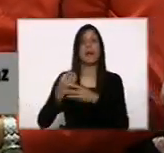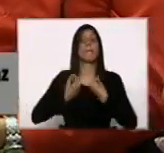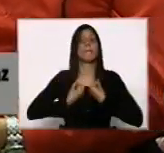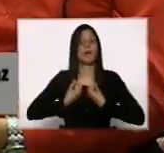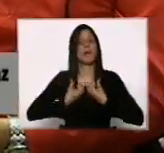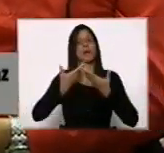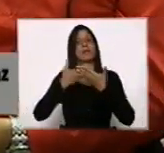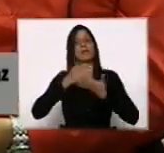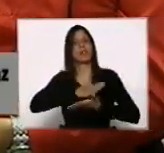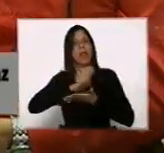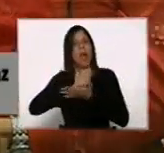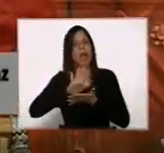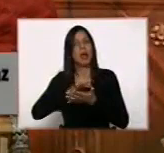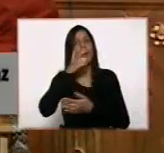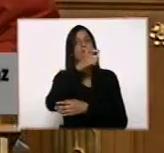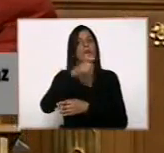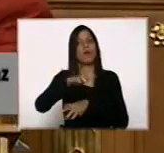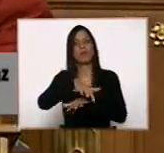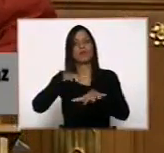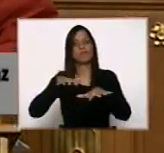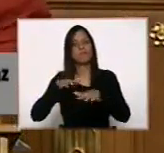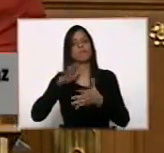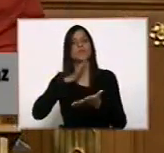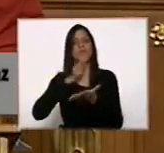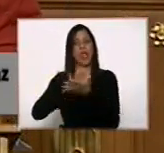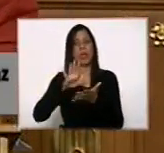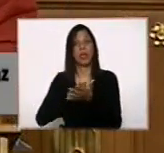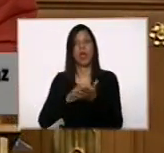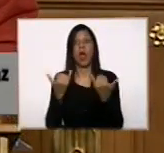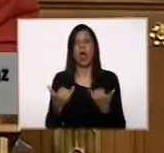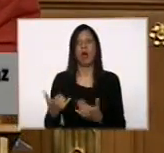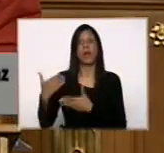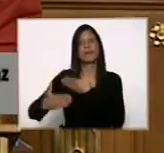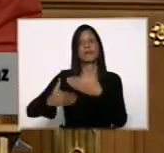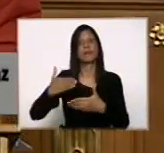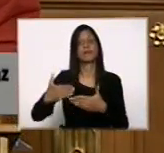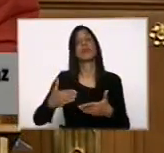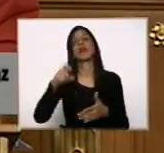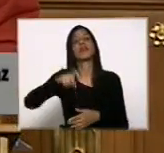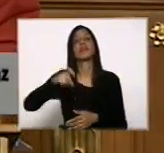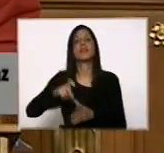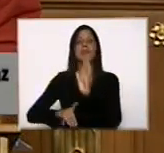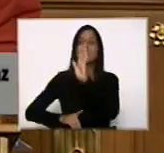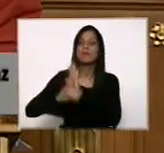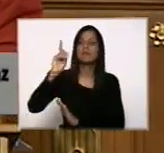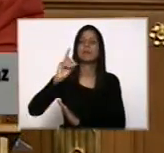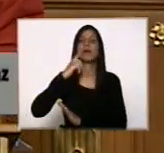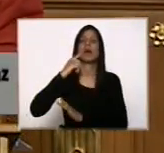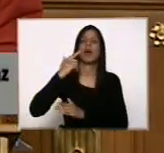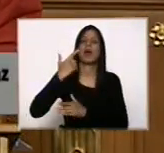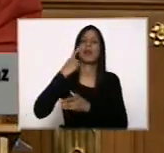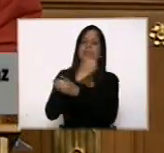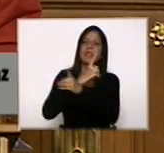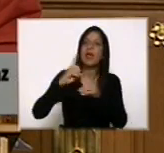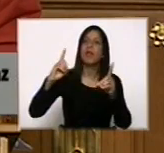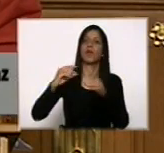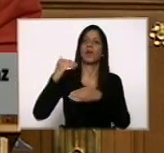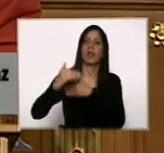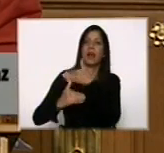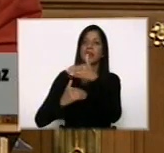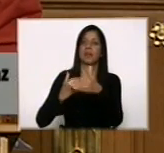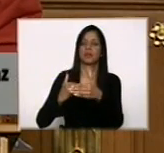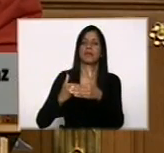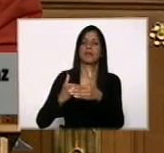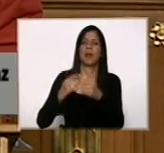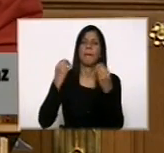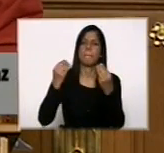la tranquilidad pública, por lo que resulta necesario continuar avanzando en la consolidación de procesos democráticos que